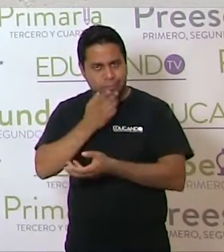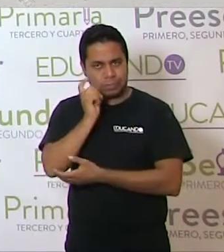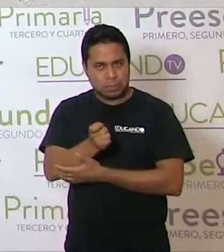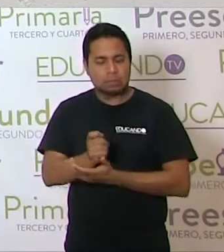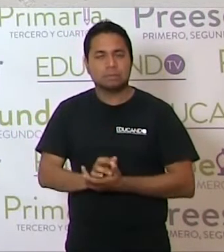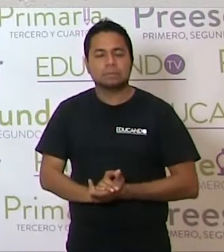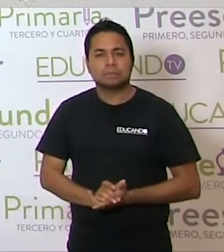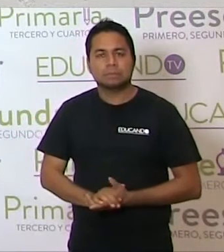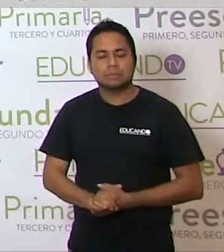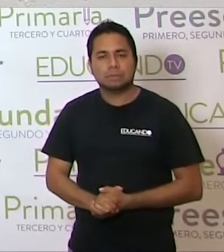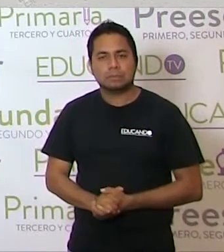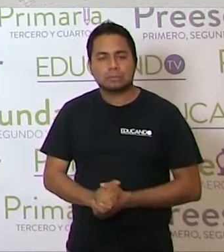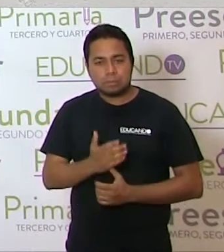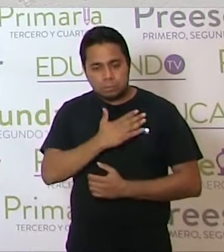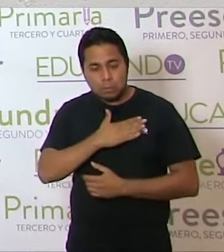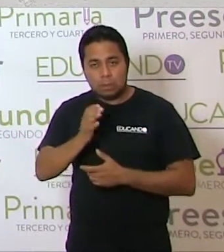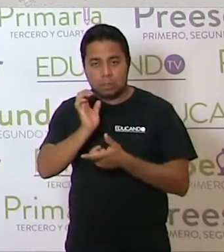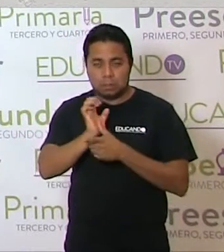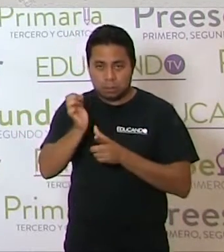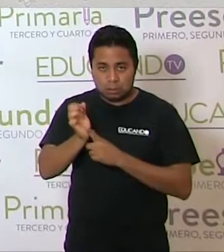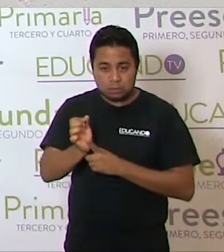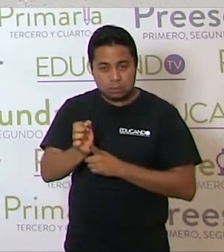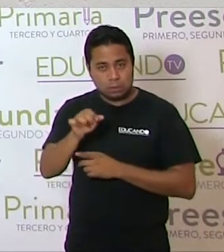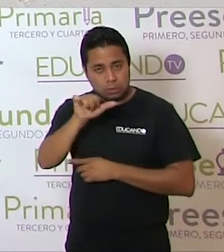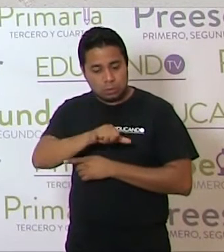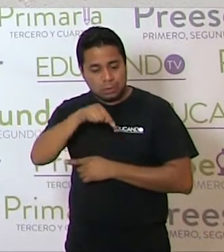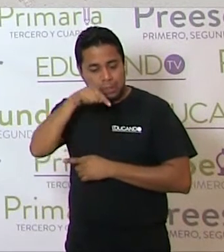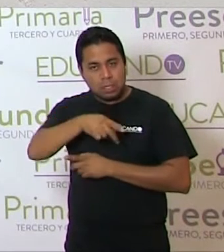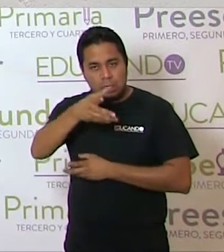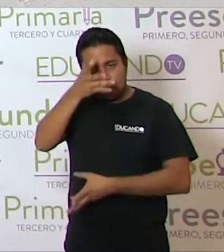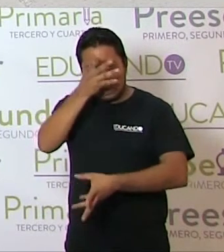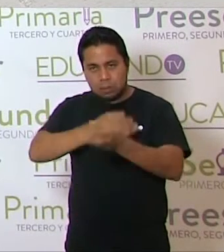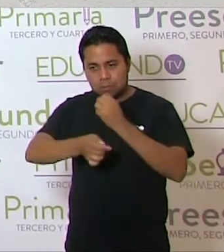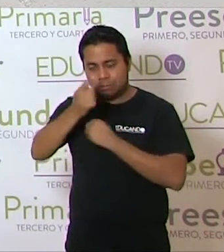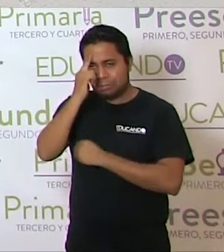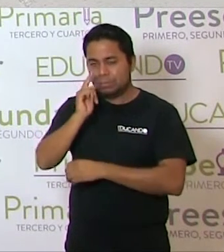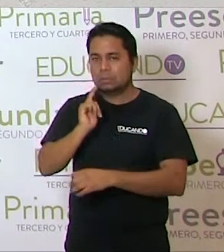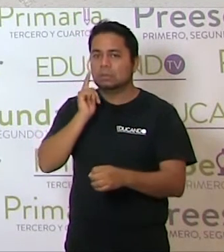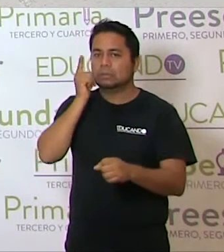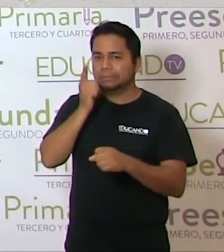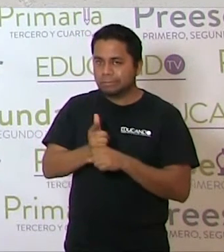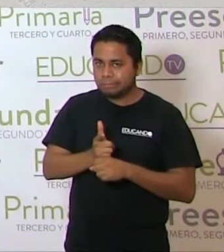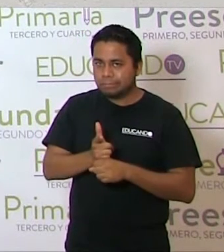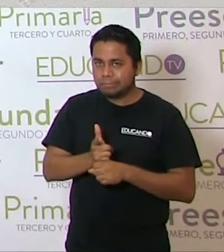bueno pues entonces hoy vamos a aprender a identificar